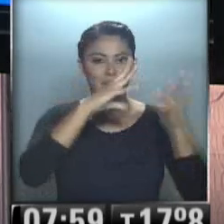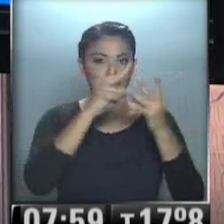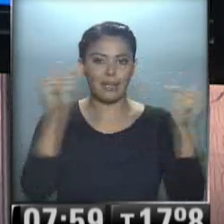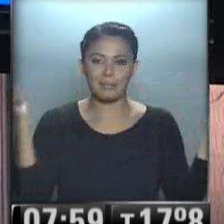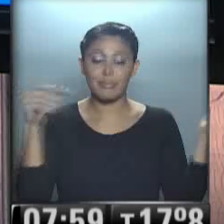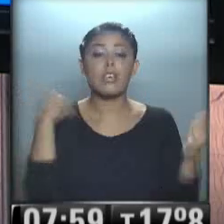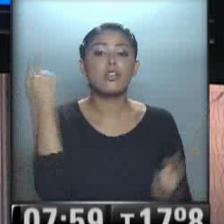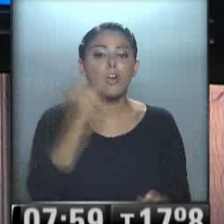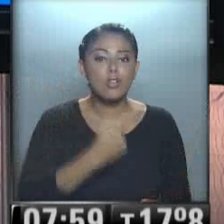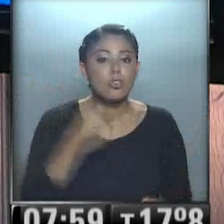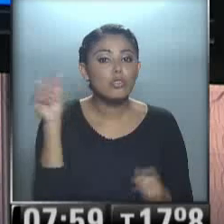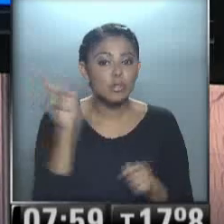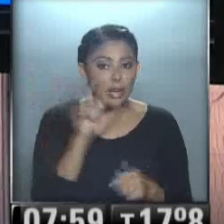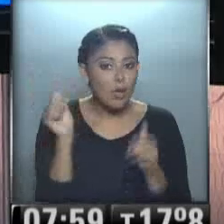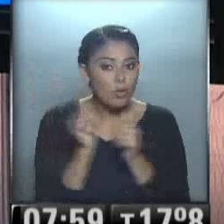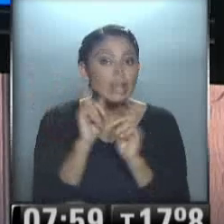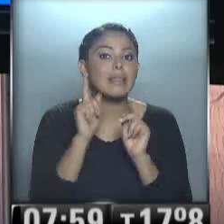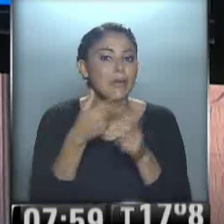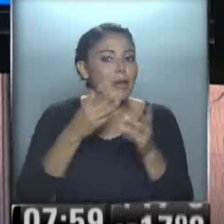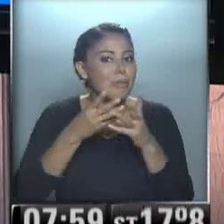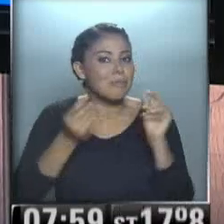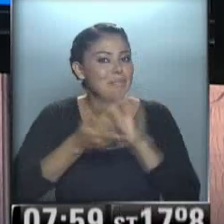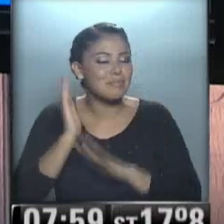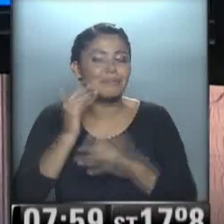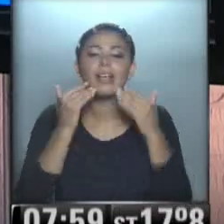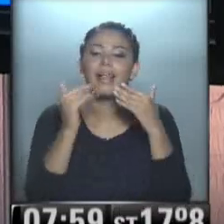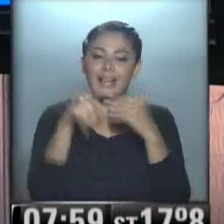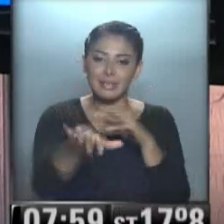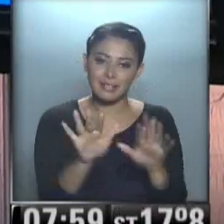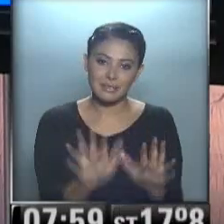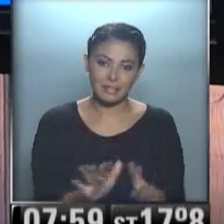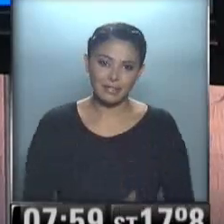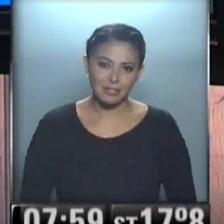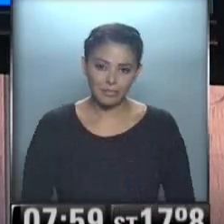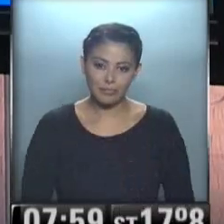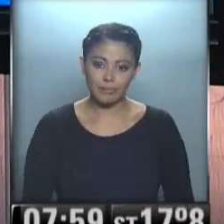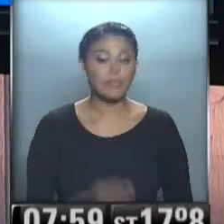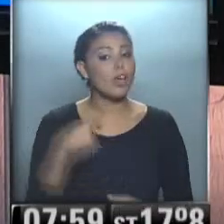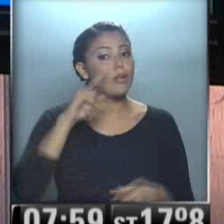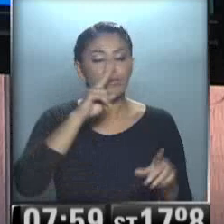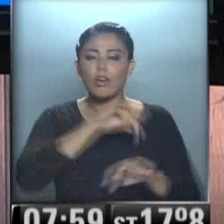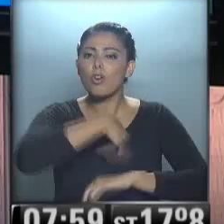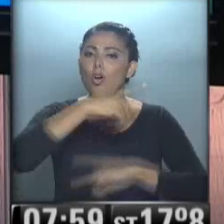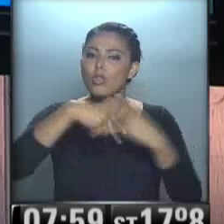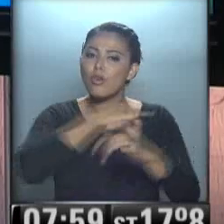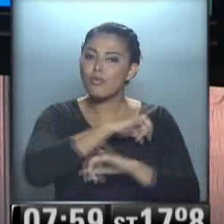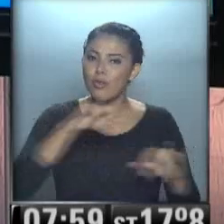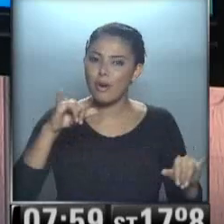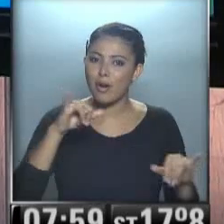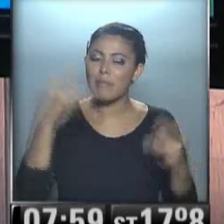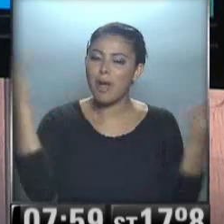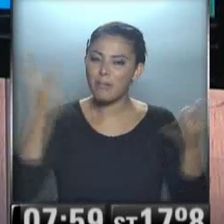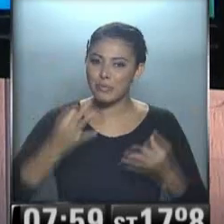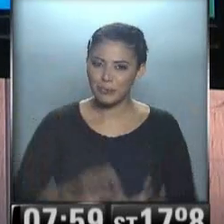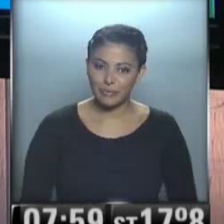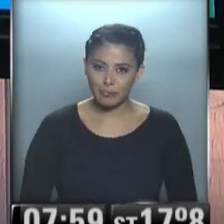y nosotros, con Claudio, también. Gracias por su fidelidad. pero siga bien informado, muy bien